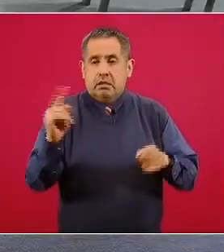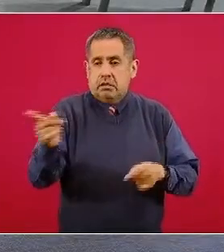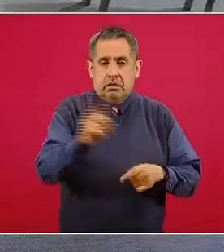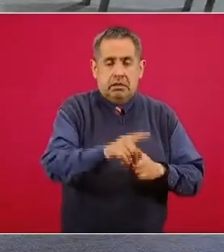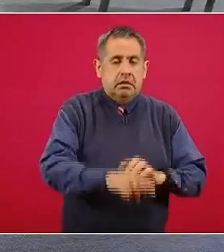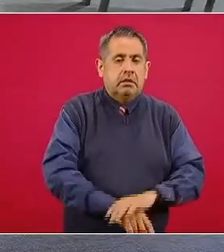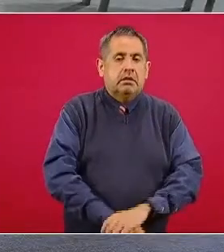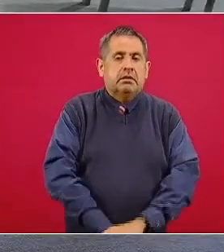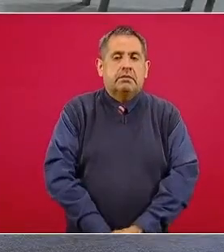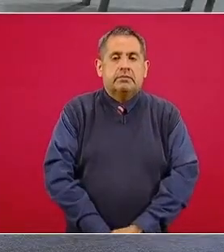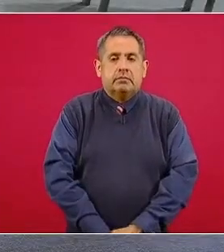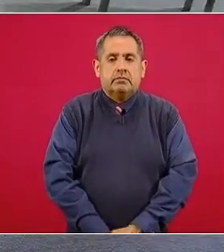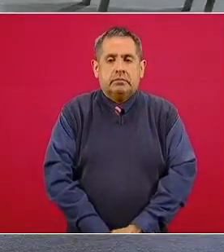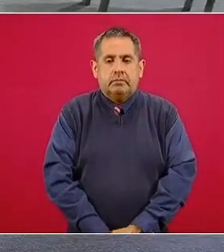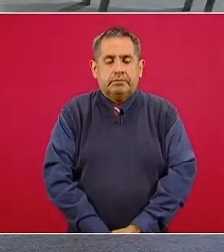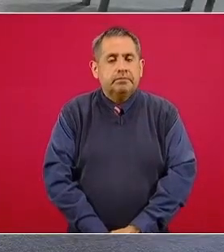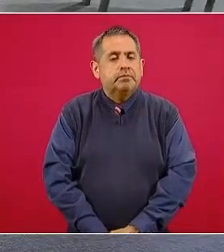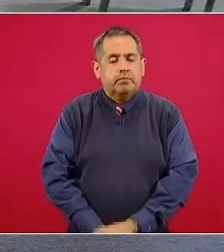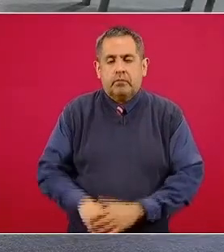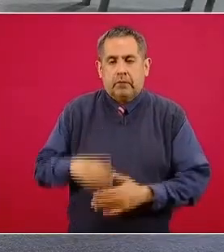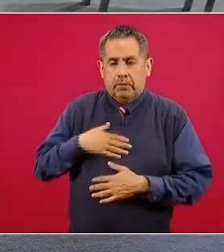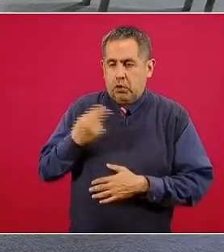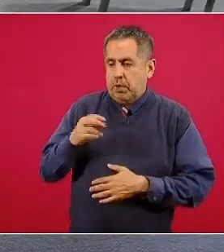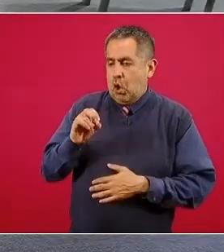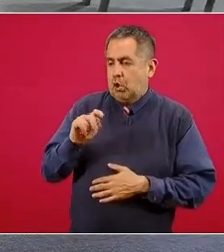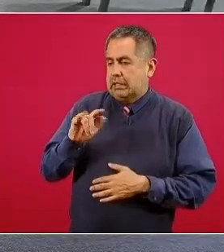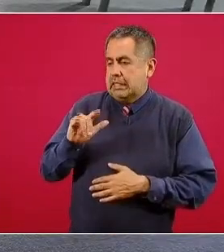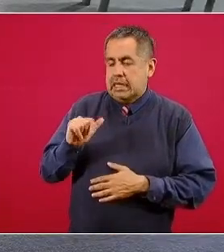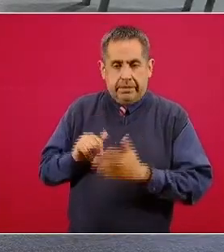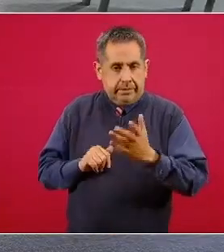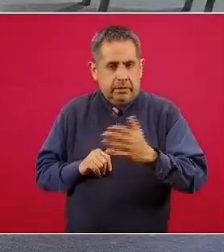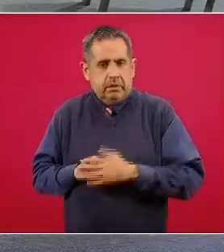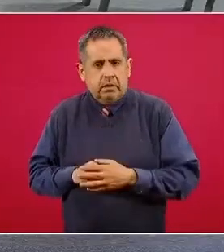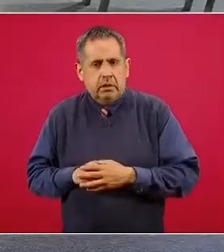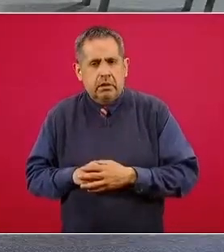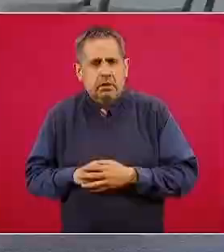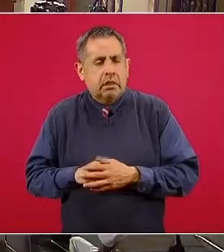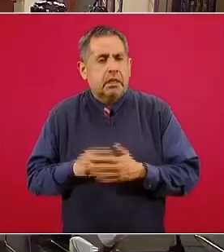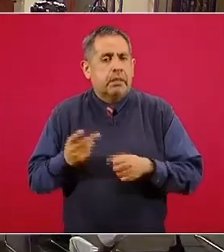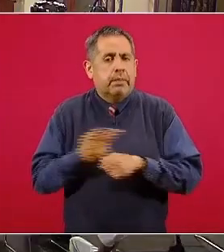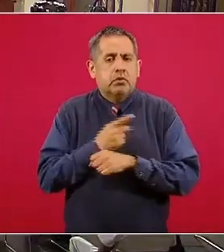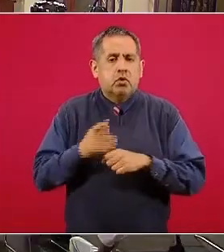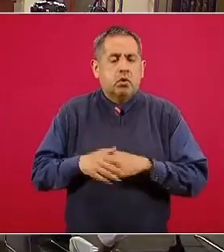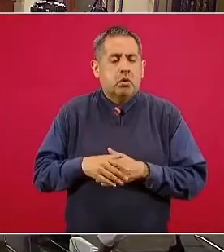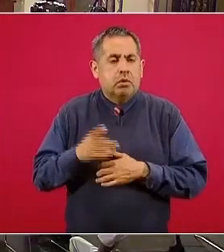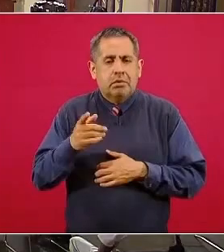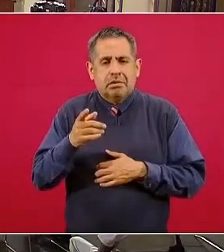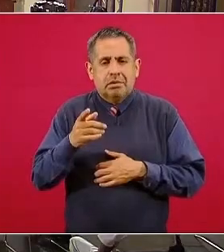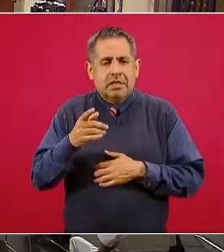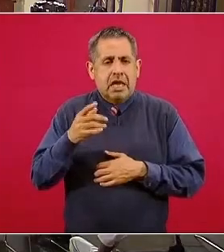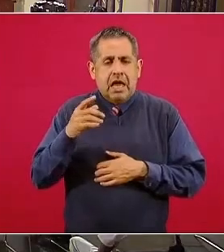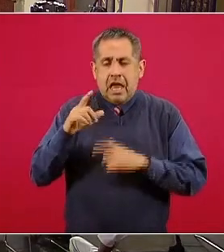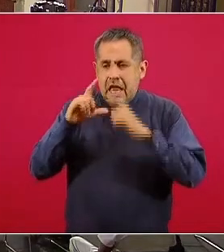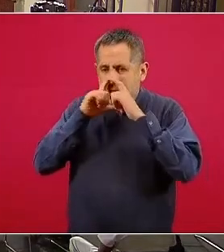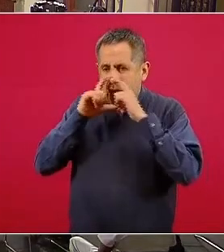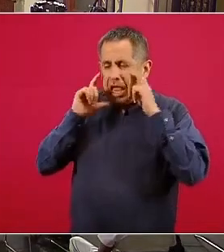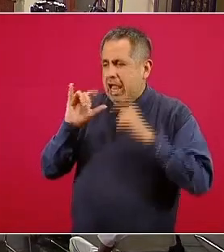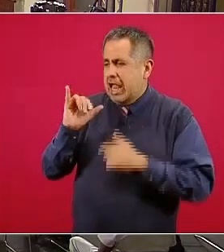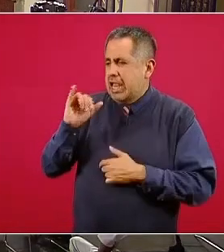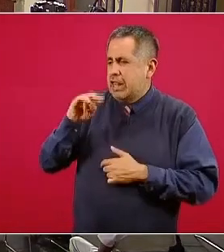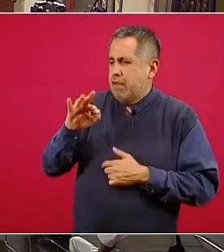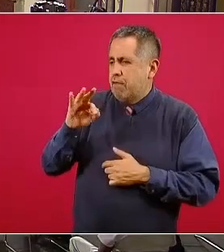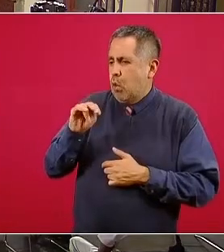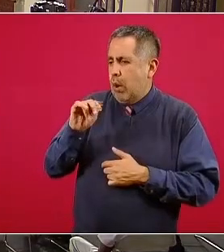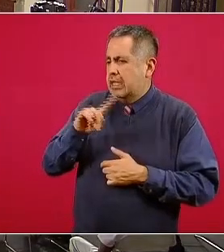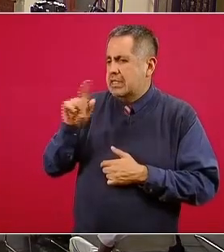Buenas noches, Otilia Carvajal, de La Razón. Preguntarles, ¿cómo cerró la temporada interestacional de influenza? Porque, de acuerdo